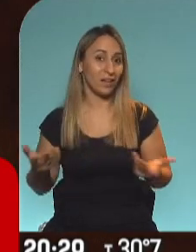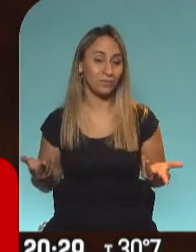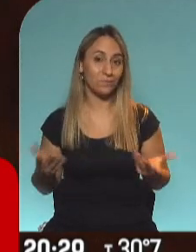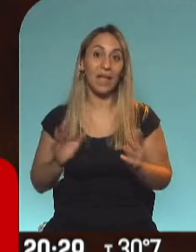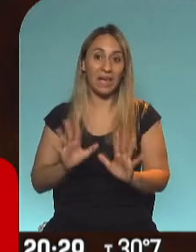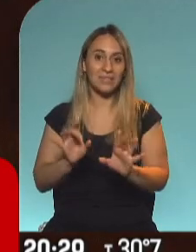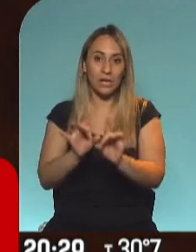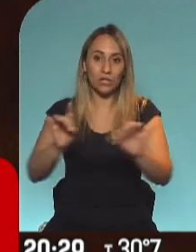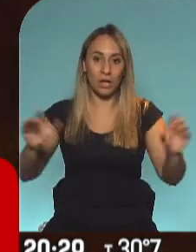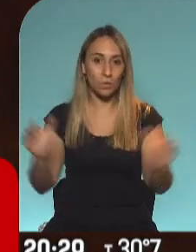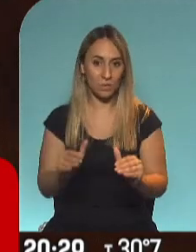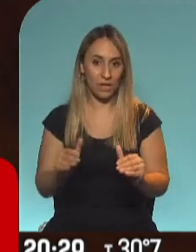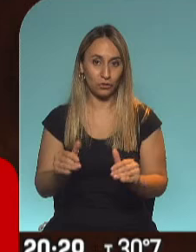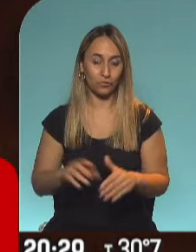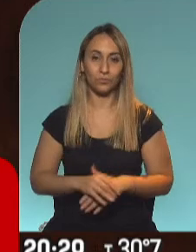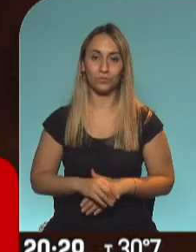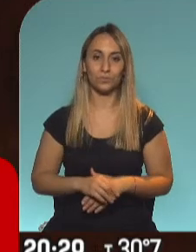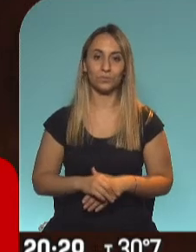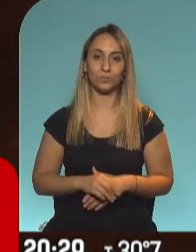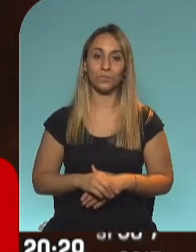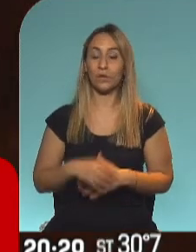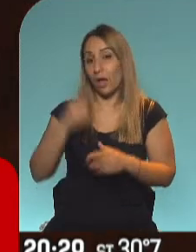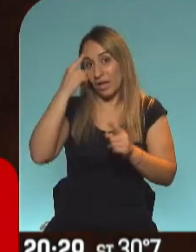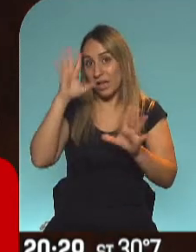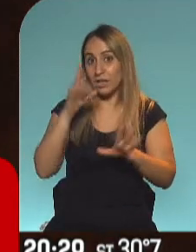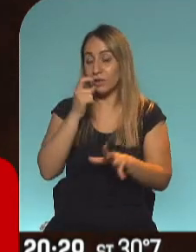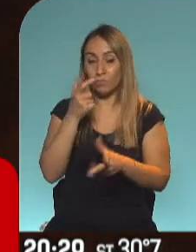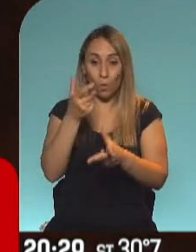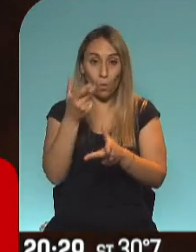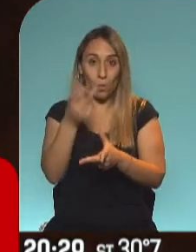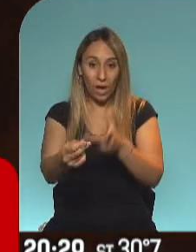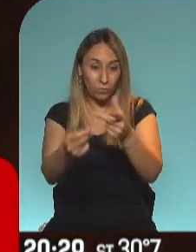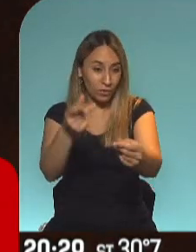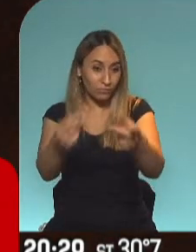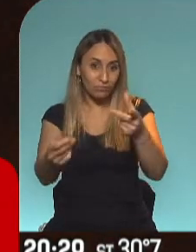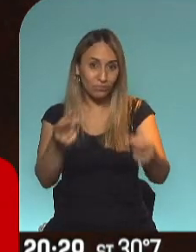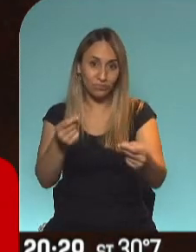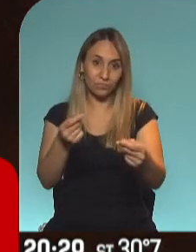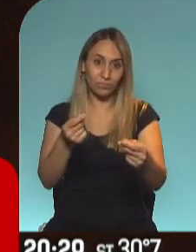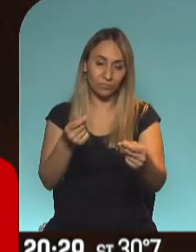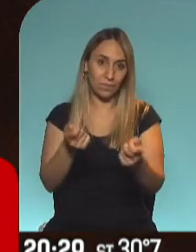sí, creo yo que con la vacuna, que va a ser un gran instrumento y una gran esperanza,